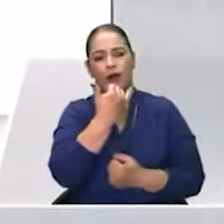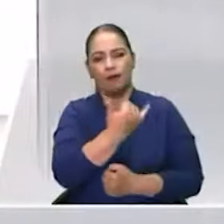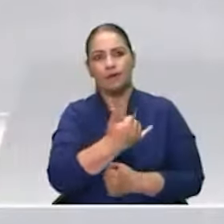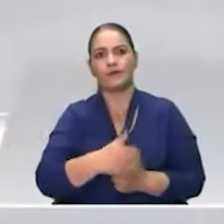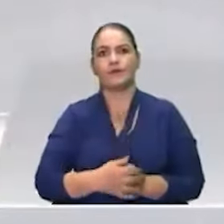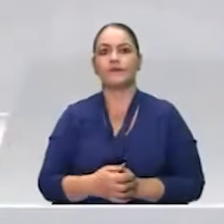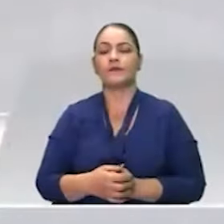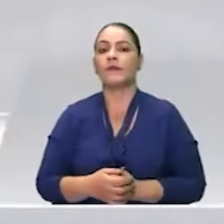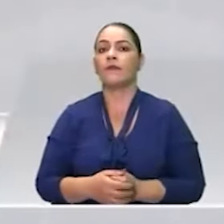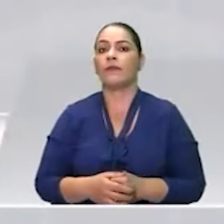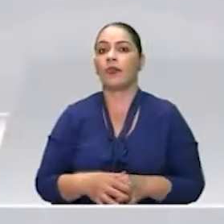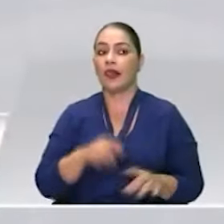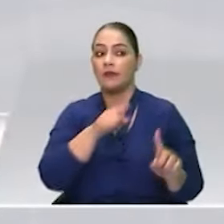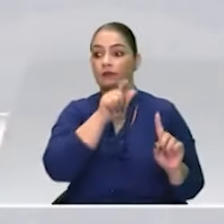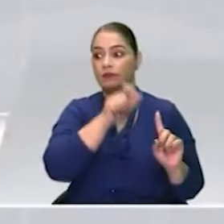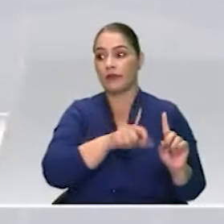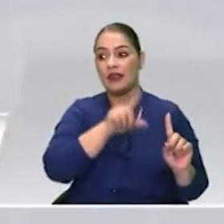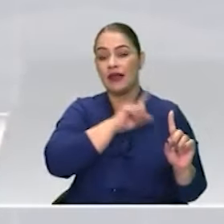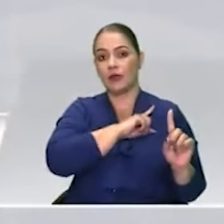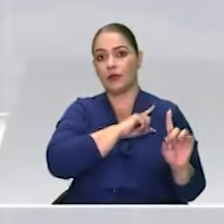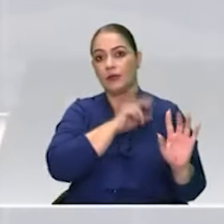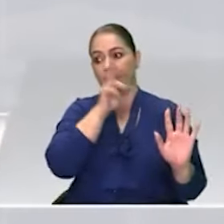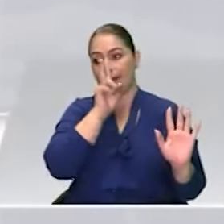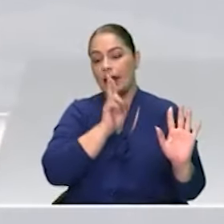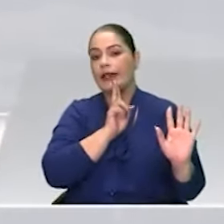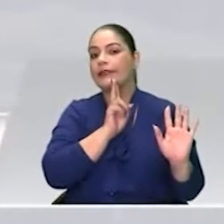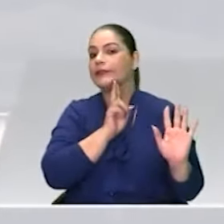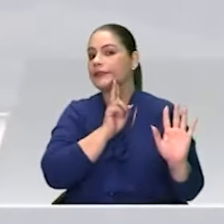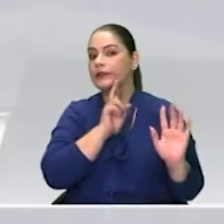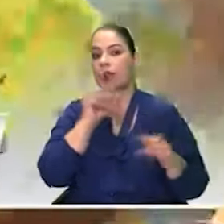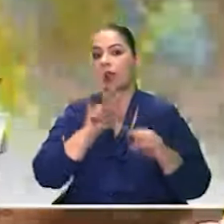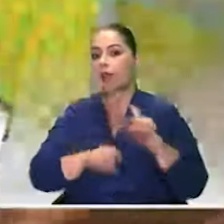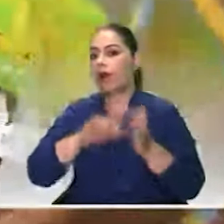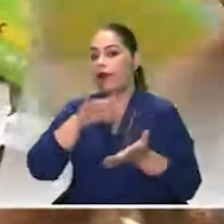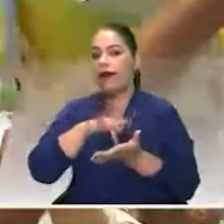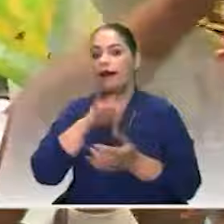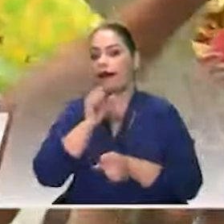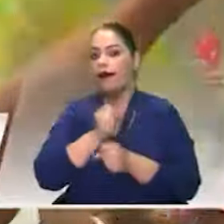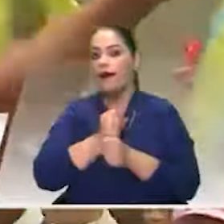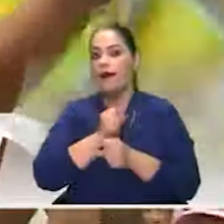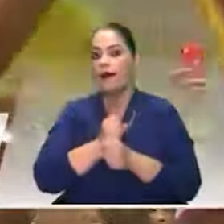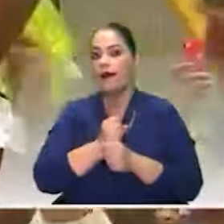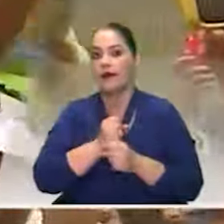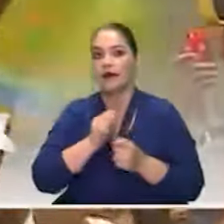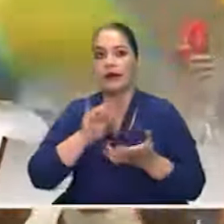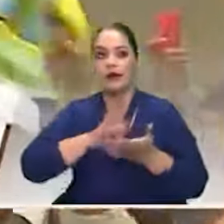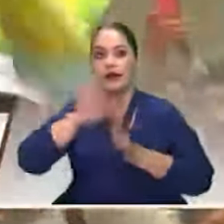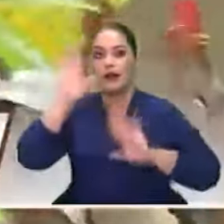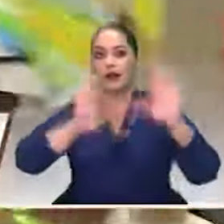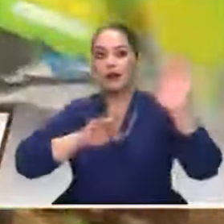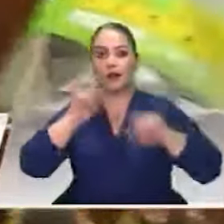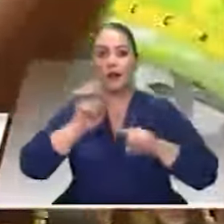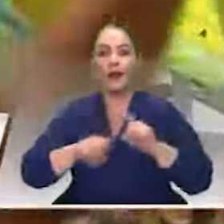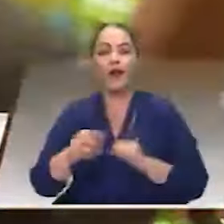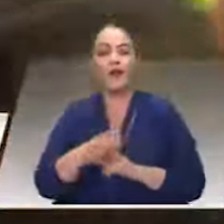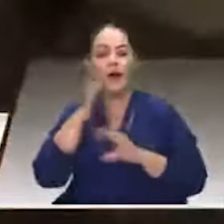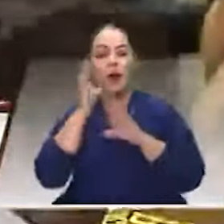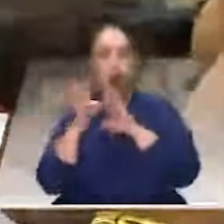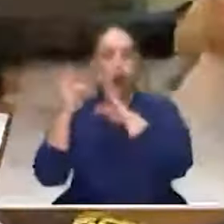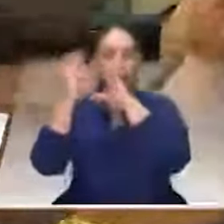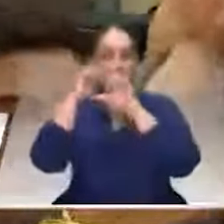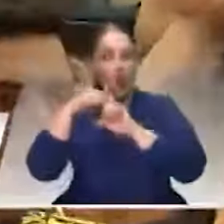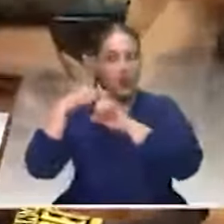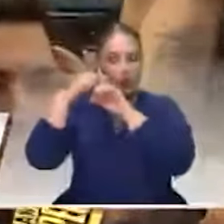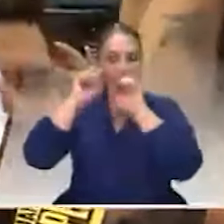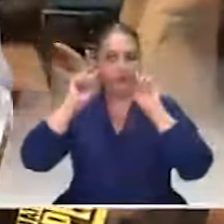para el denunciante sería una posible causa de inhabilidad ante esta situación la Procuraduría Regional de instrucción de Antioquia Indicó